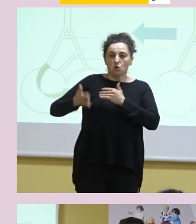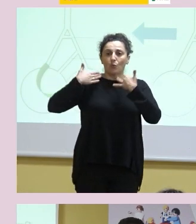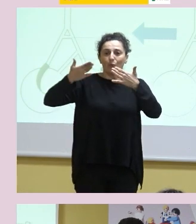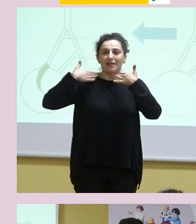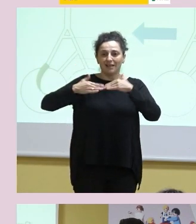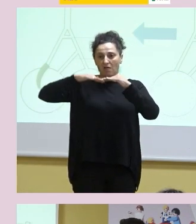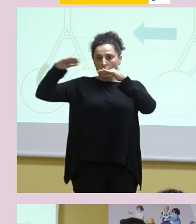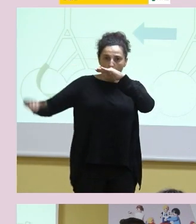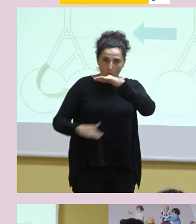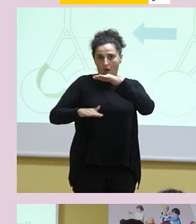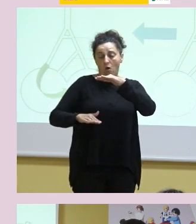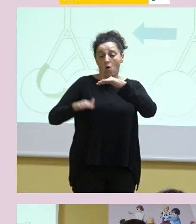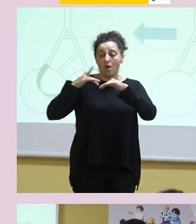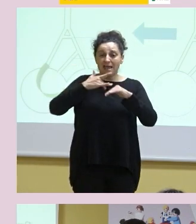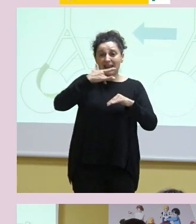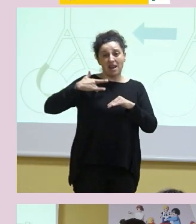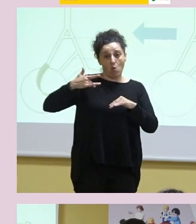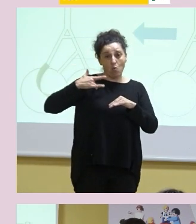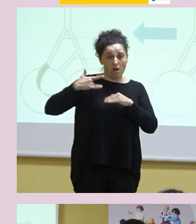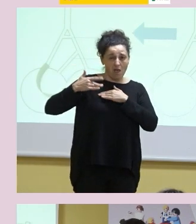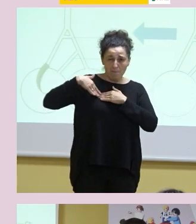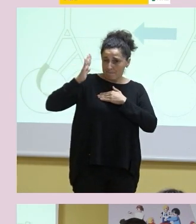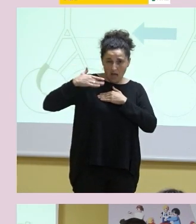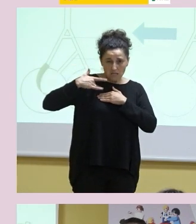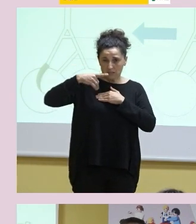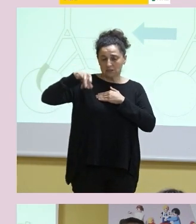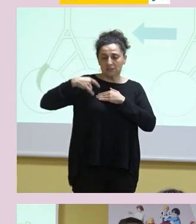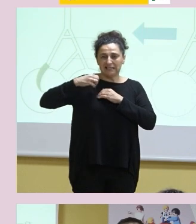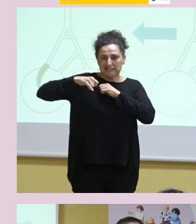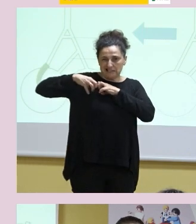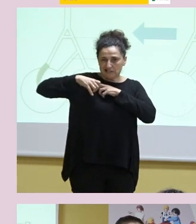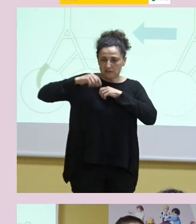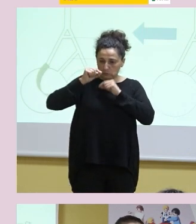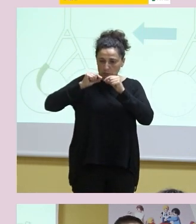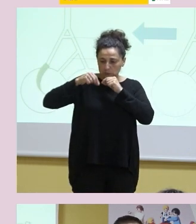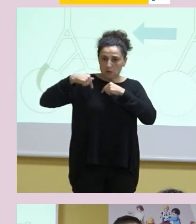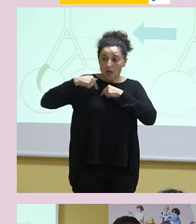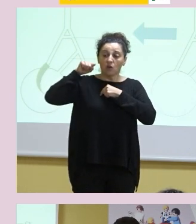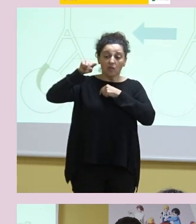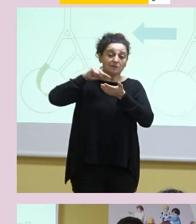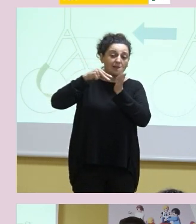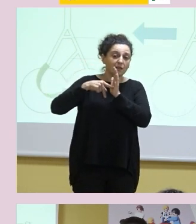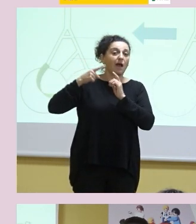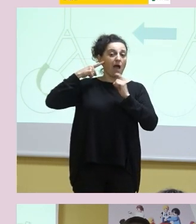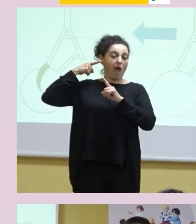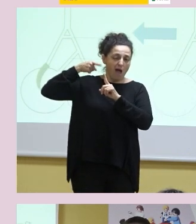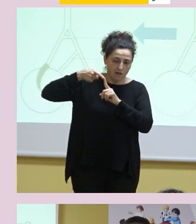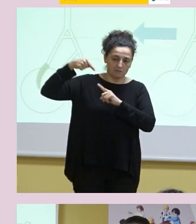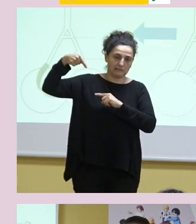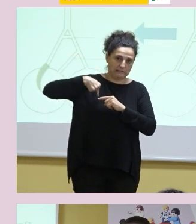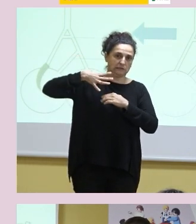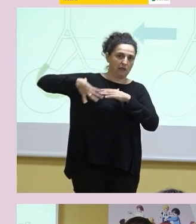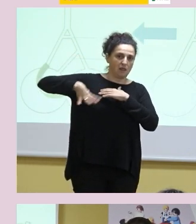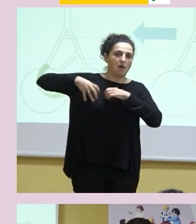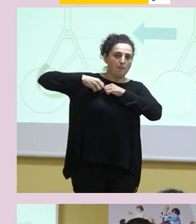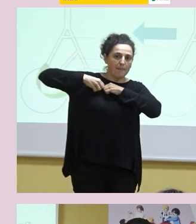que es el lado donde más neumonía ha habido, donde más secreciones hay, esta técnica incidiremos sobre todo en este caso, en este paciente, para